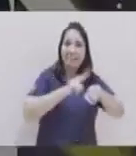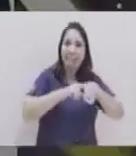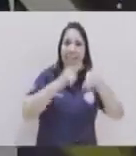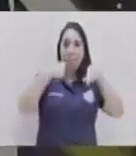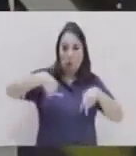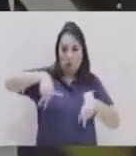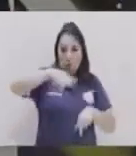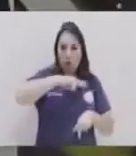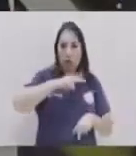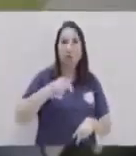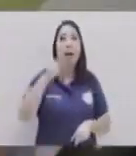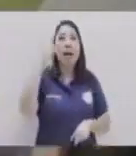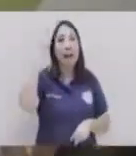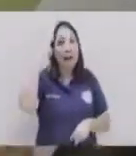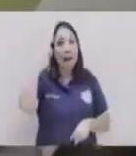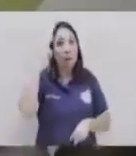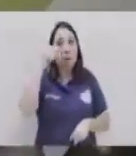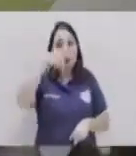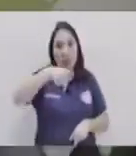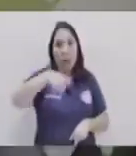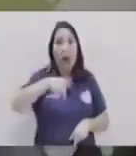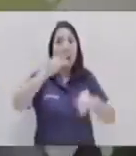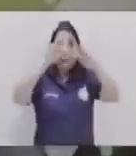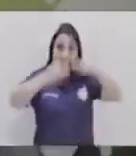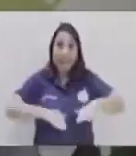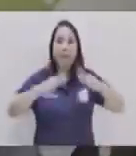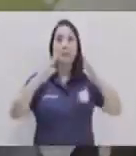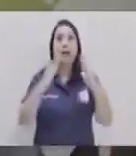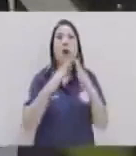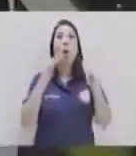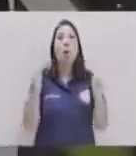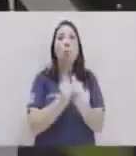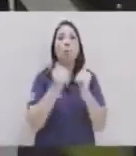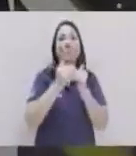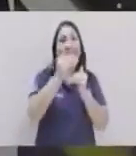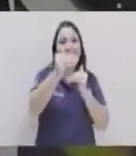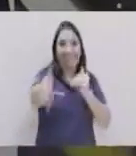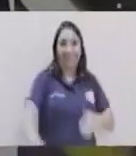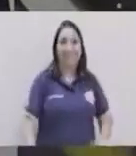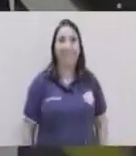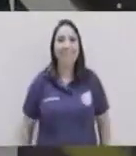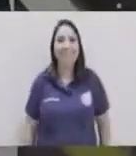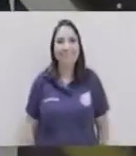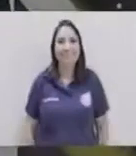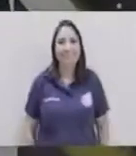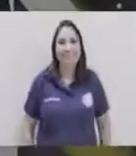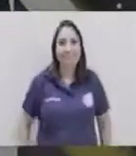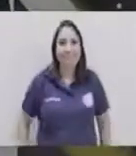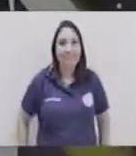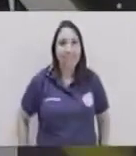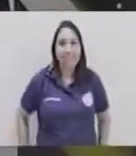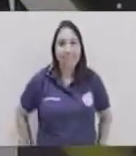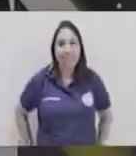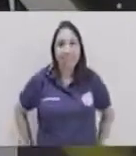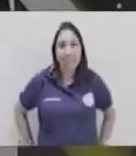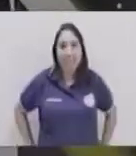con nosotros el día de hoy. Recuerden que es momento de quedarnos en casa y que juntos saldremos adelante.